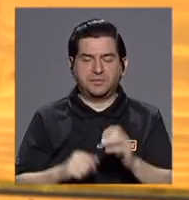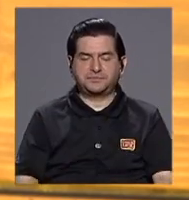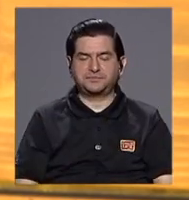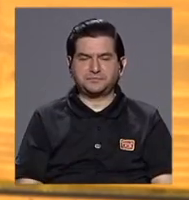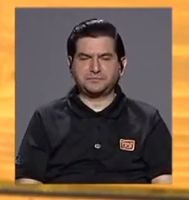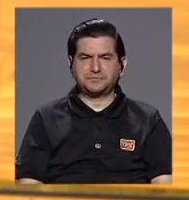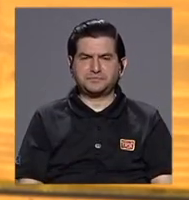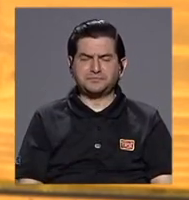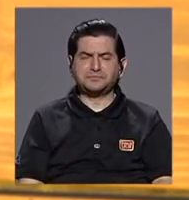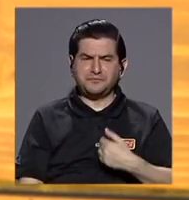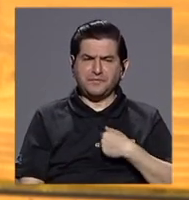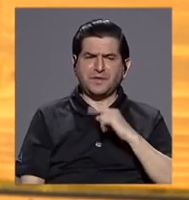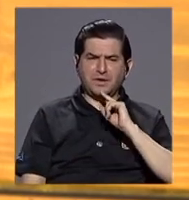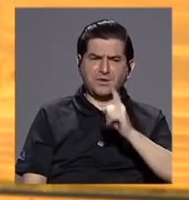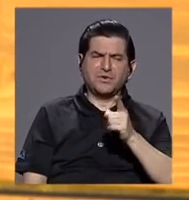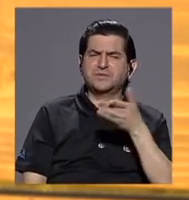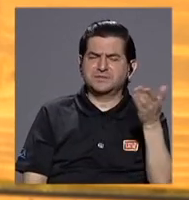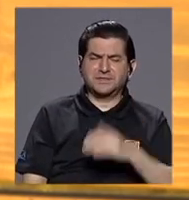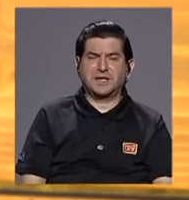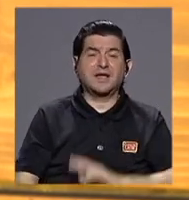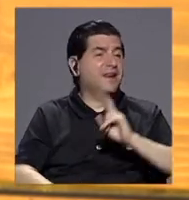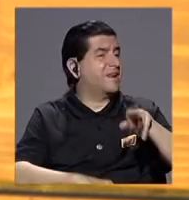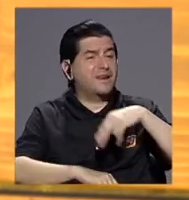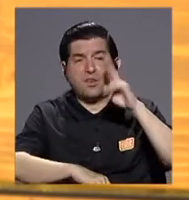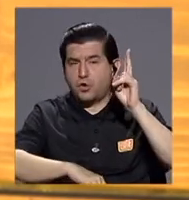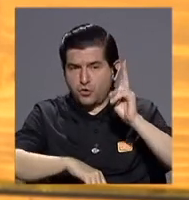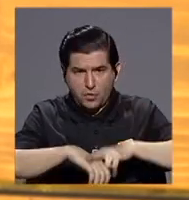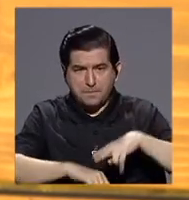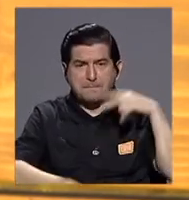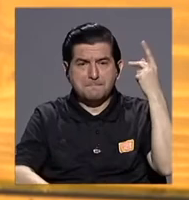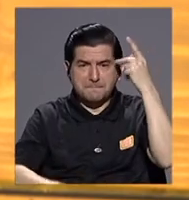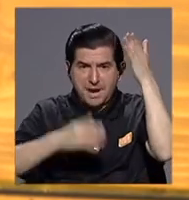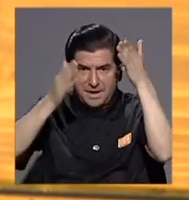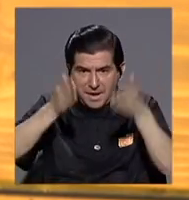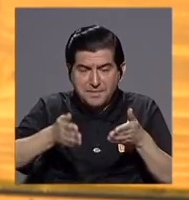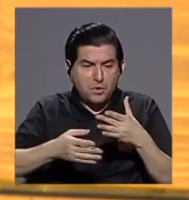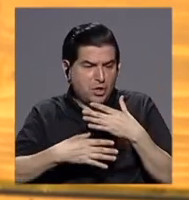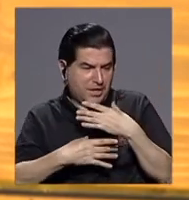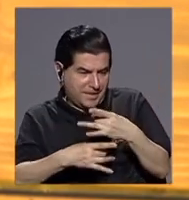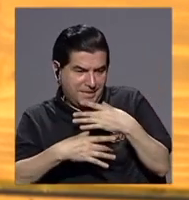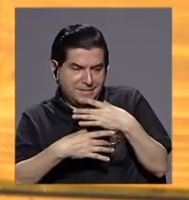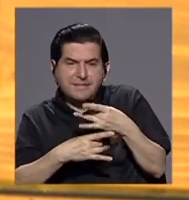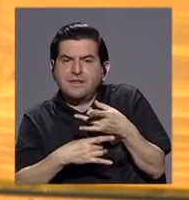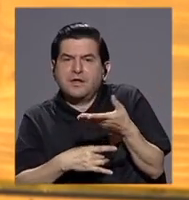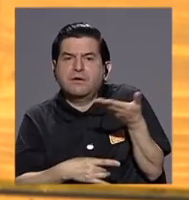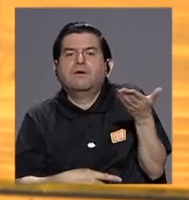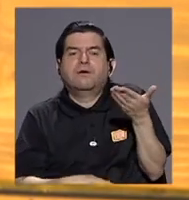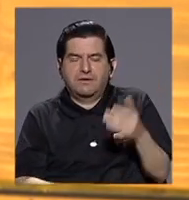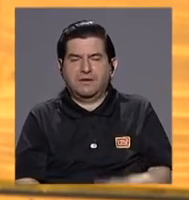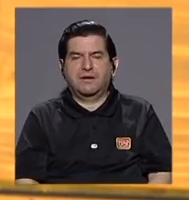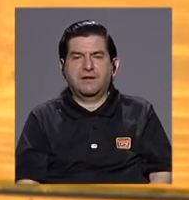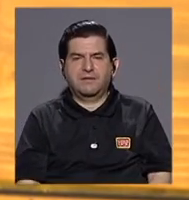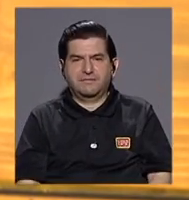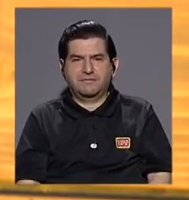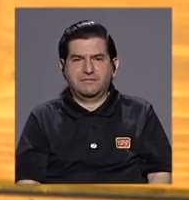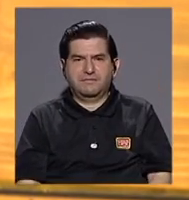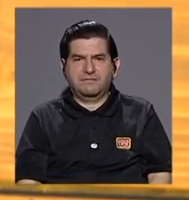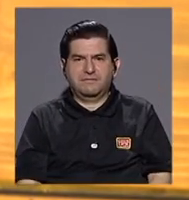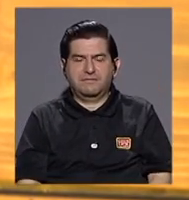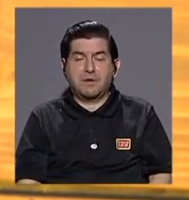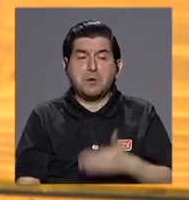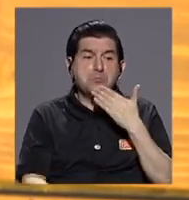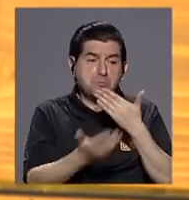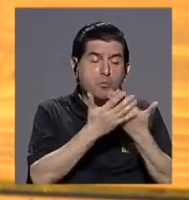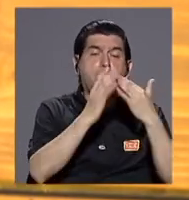que sí le digo es que normalmente al político le interesa tener una